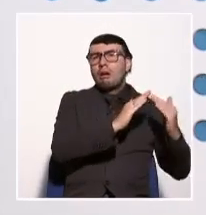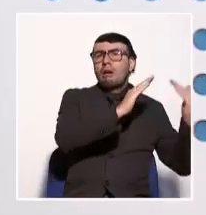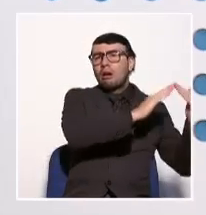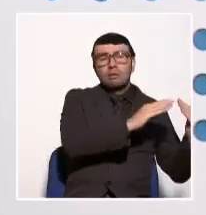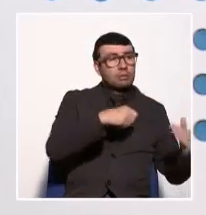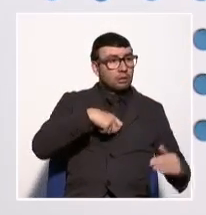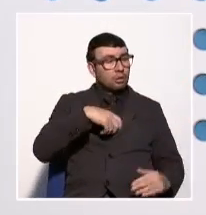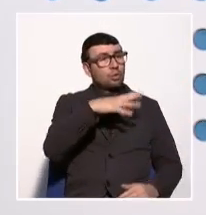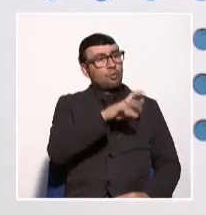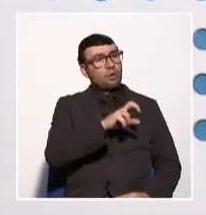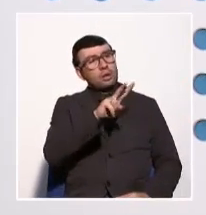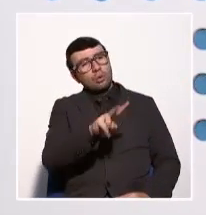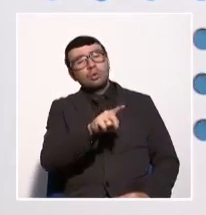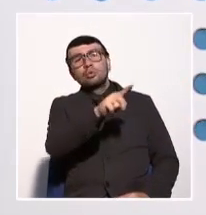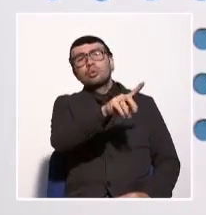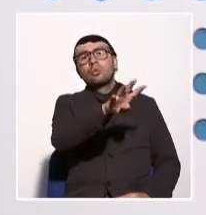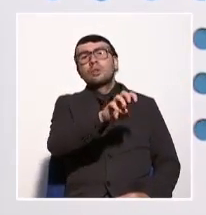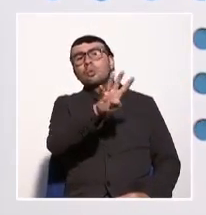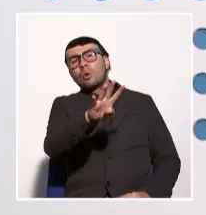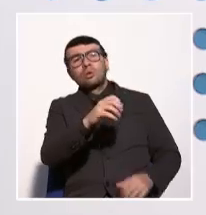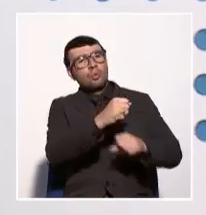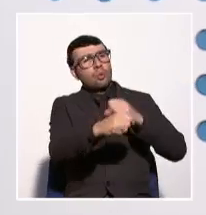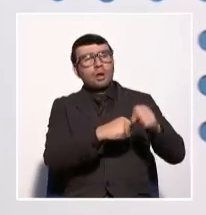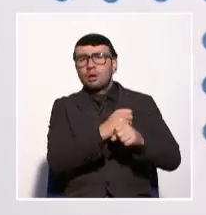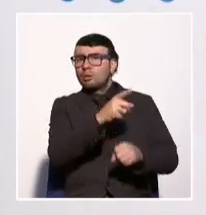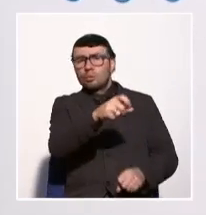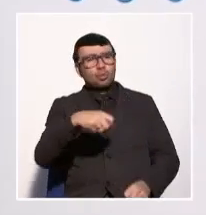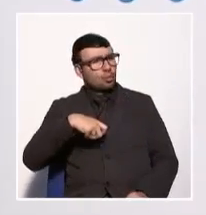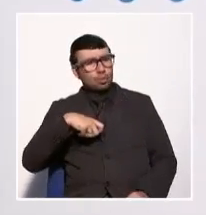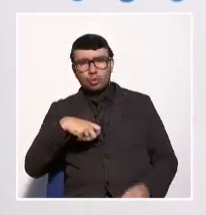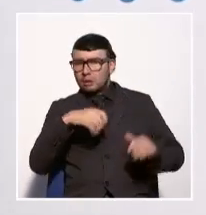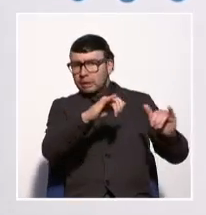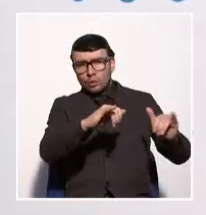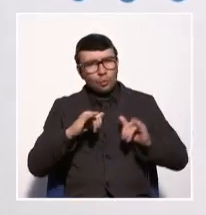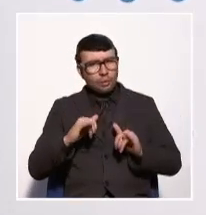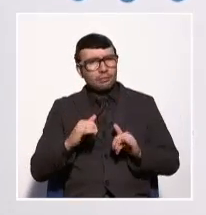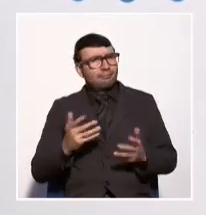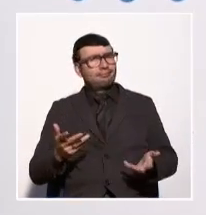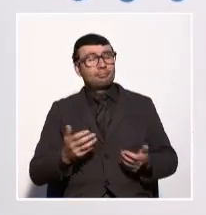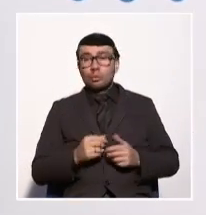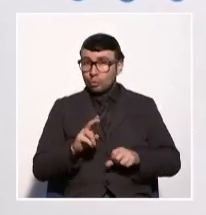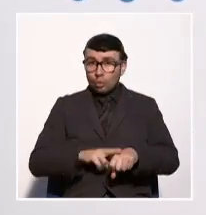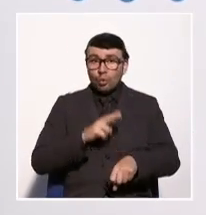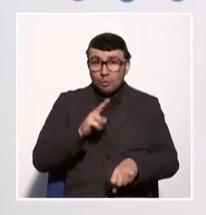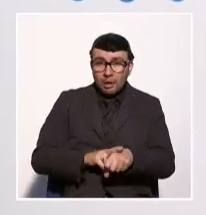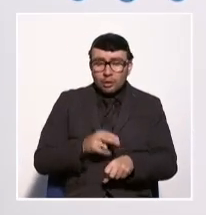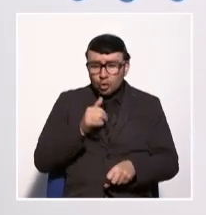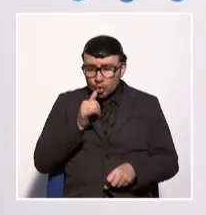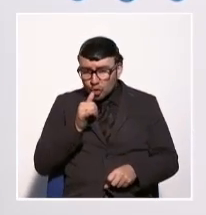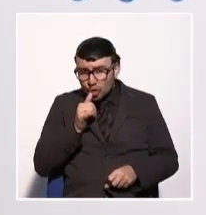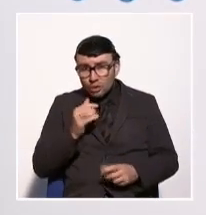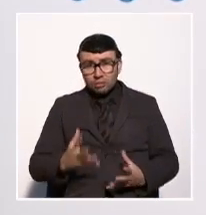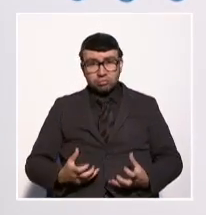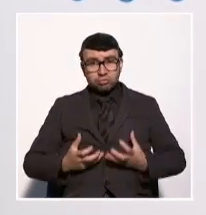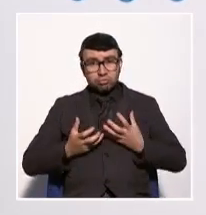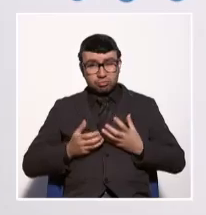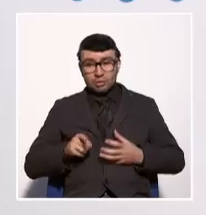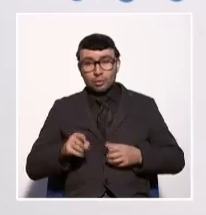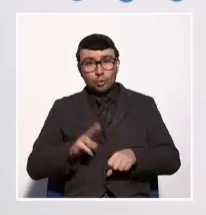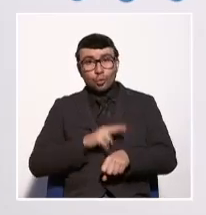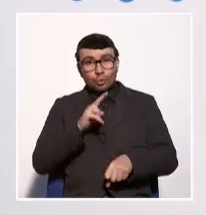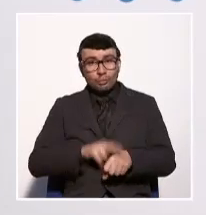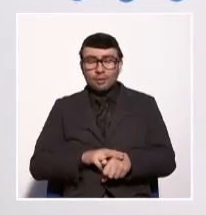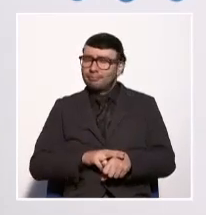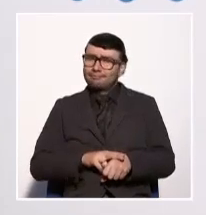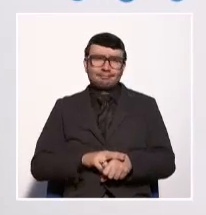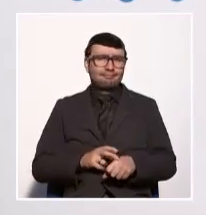92-94 no tiene infección urinaria es que no es normal tener una infección urinaria el doctor hernández